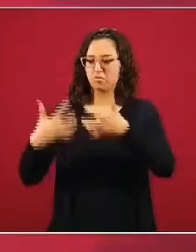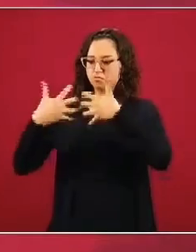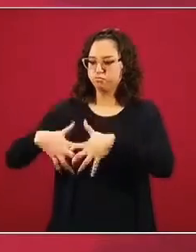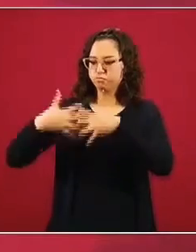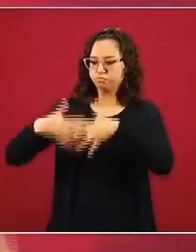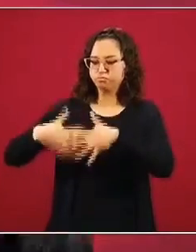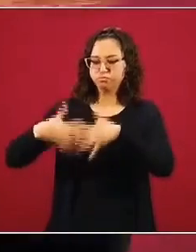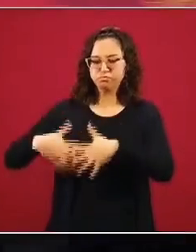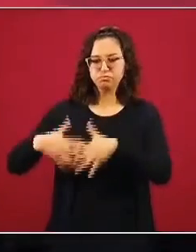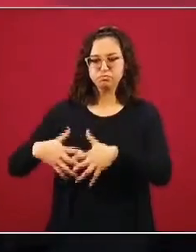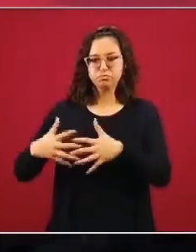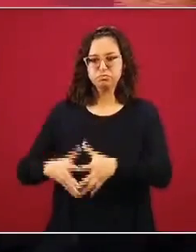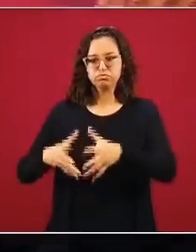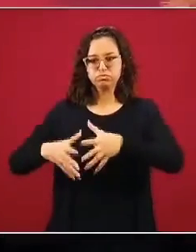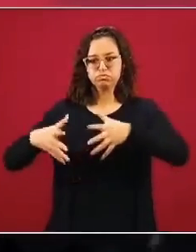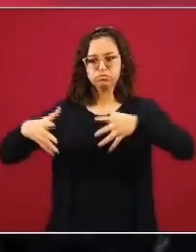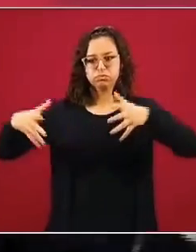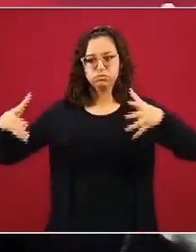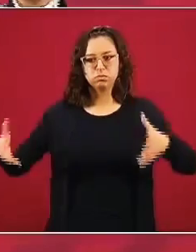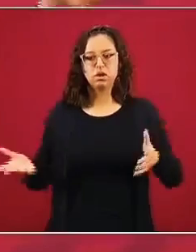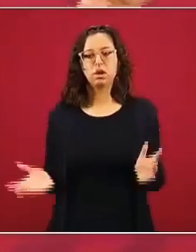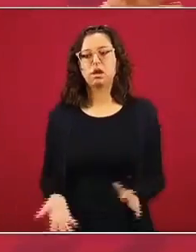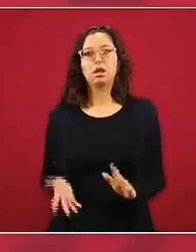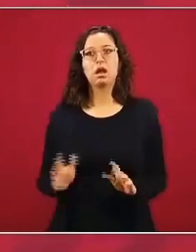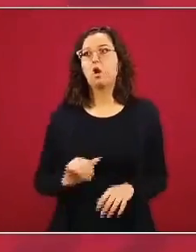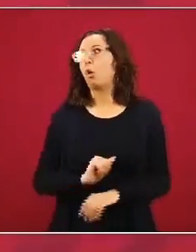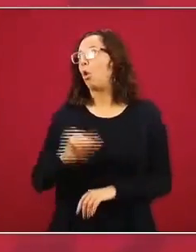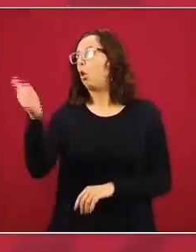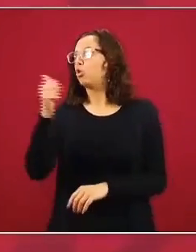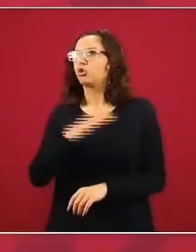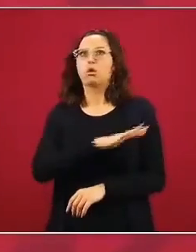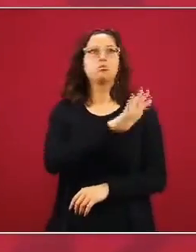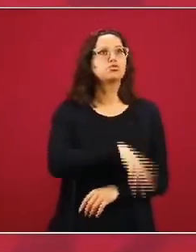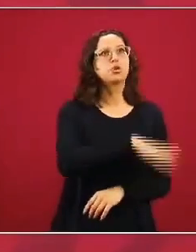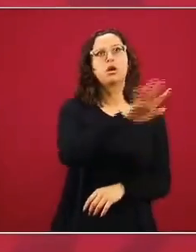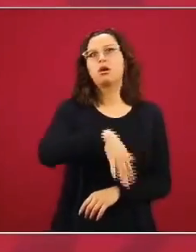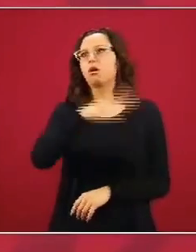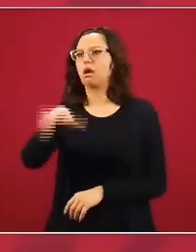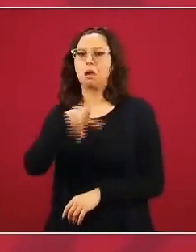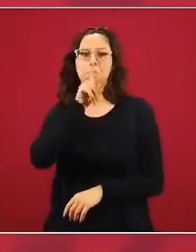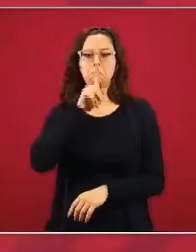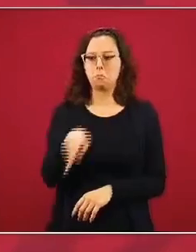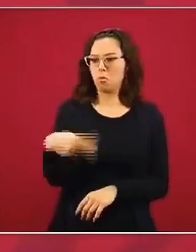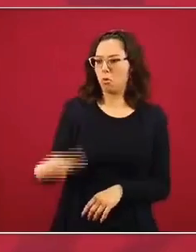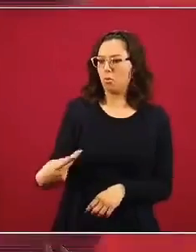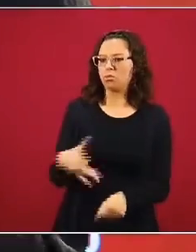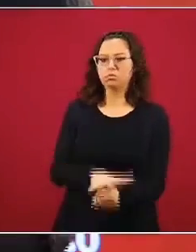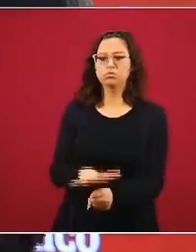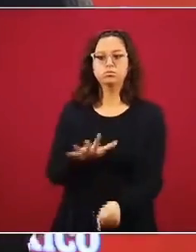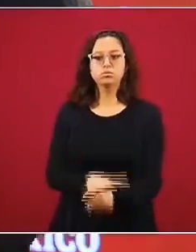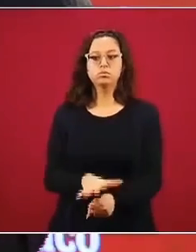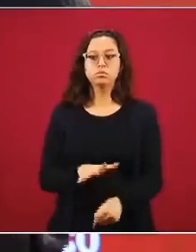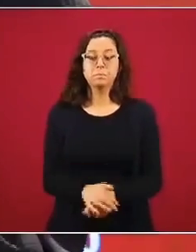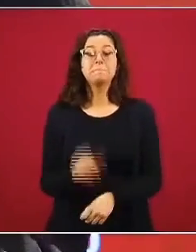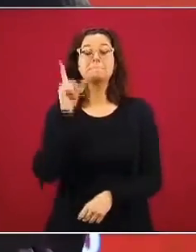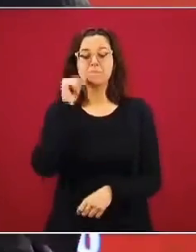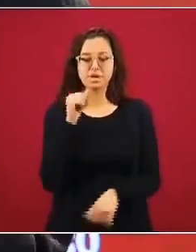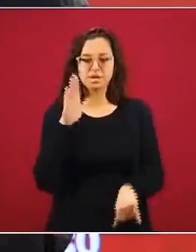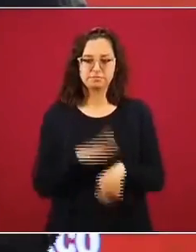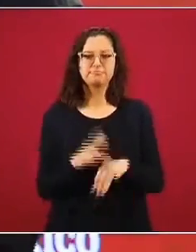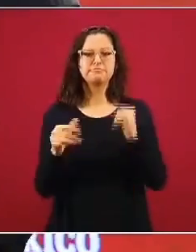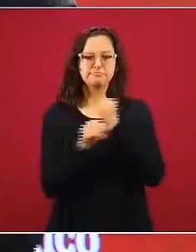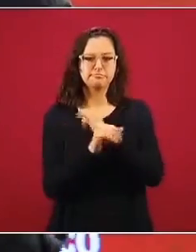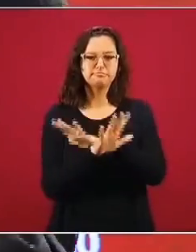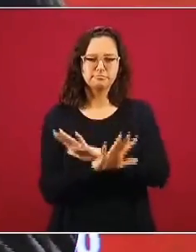en serie, ya no vamos a depender del extranjero. Entonces mañana les van a informar.